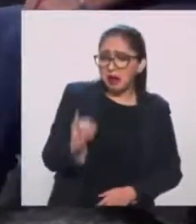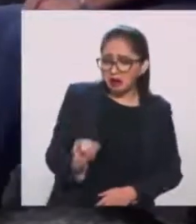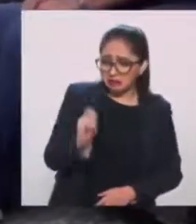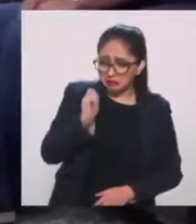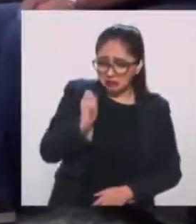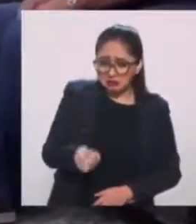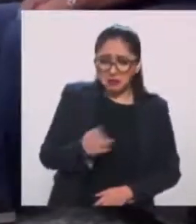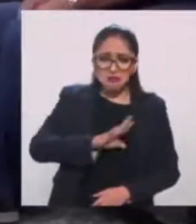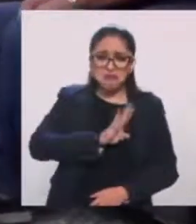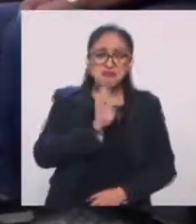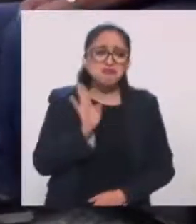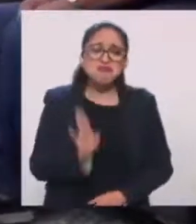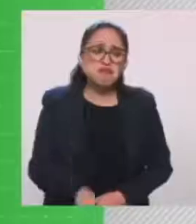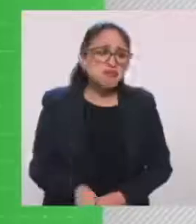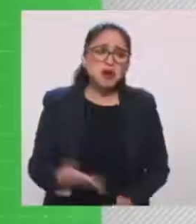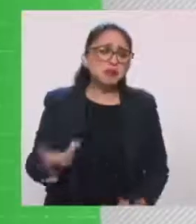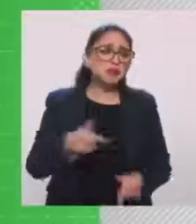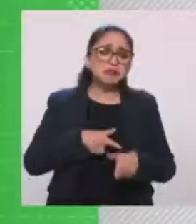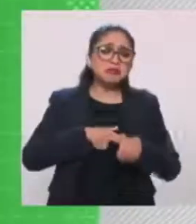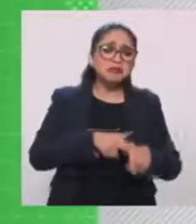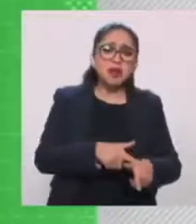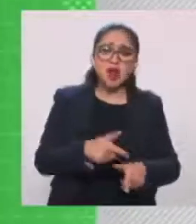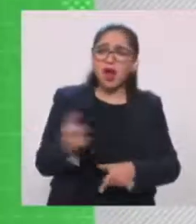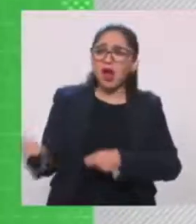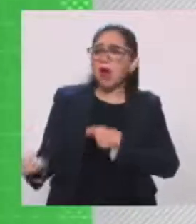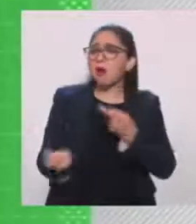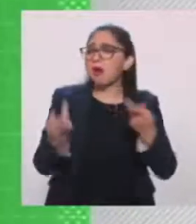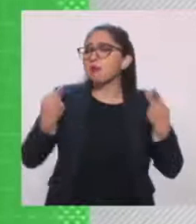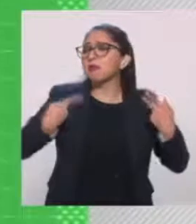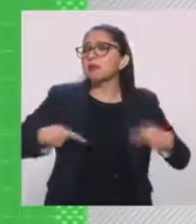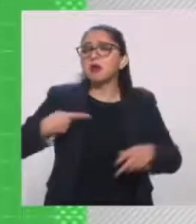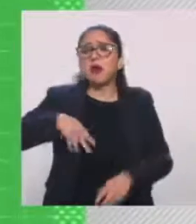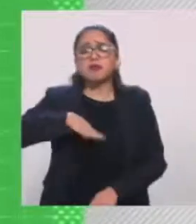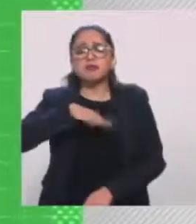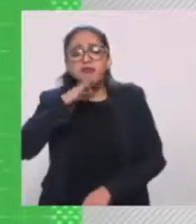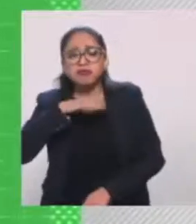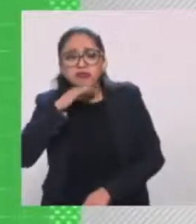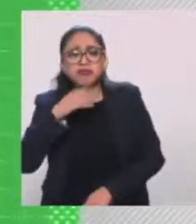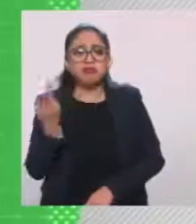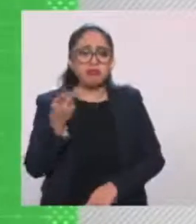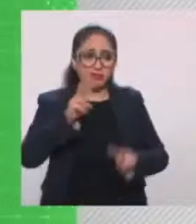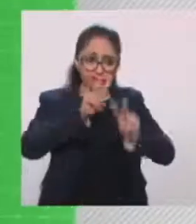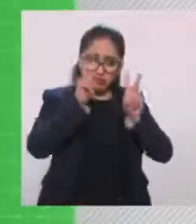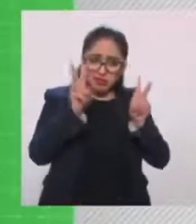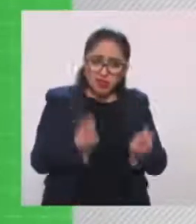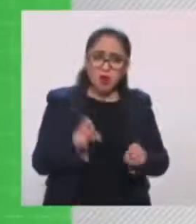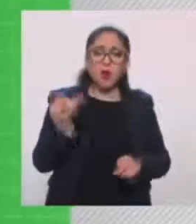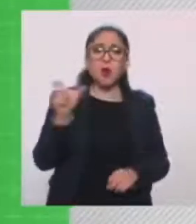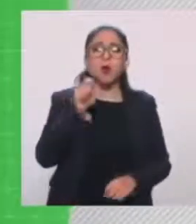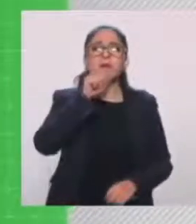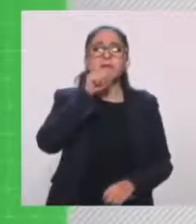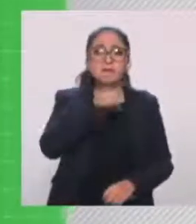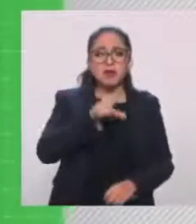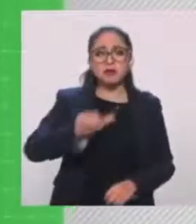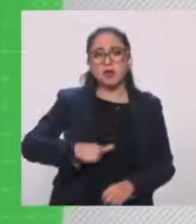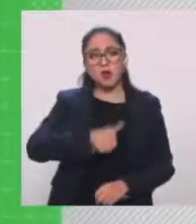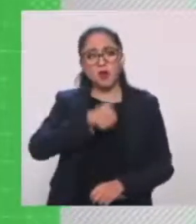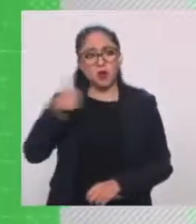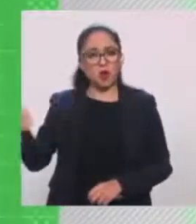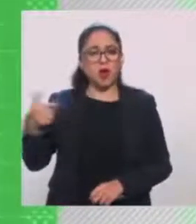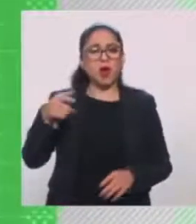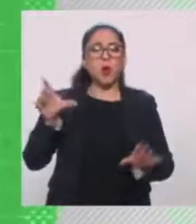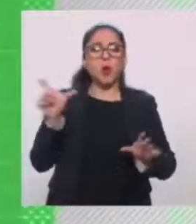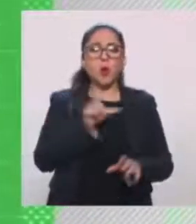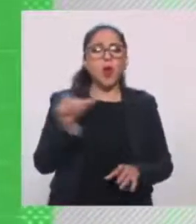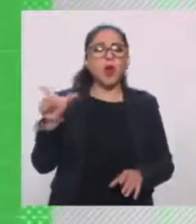ahí un descuido en el cuidado. Y bueno, ya no hablemos también del tema de los abusos en contra de mujeres.